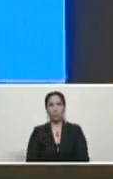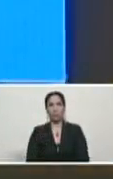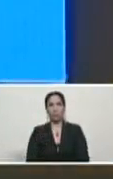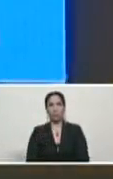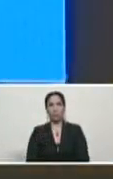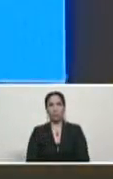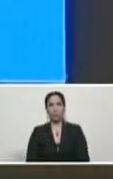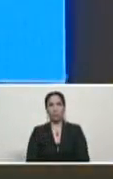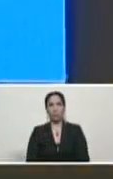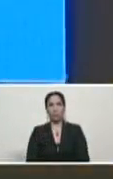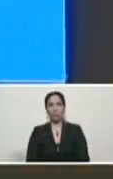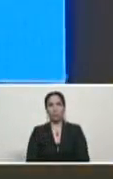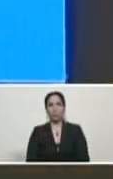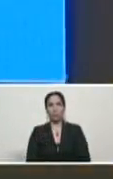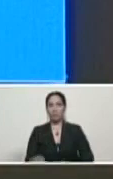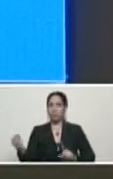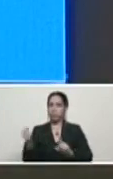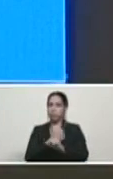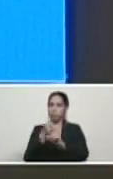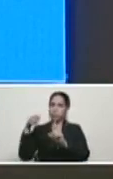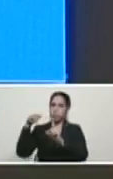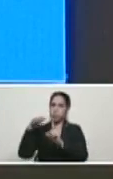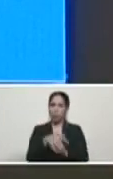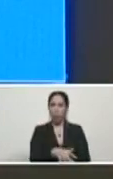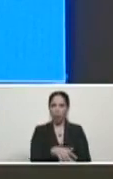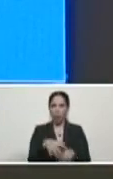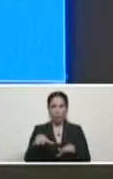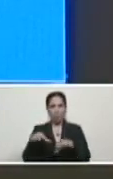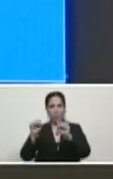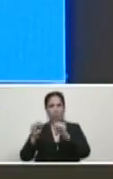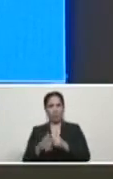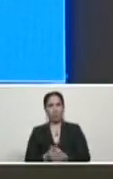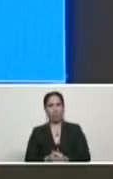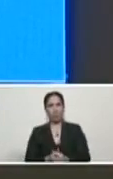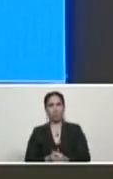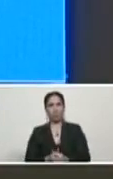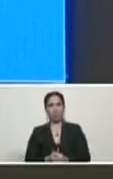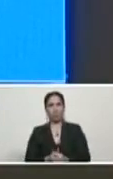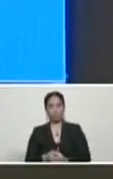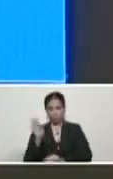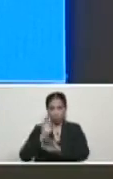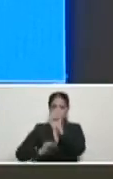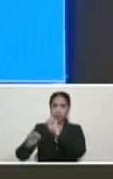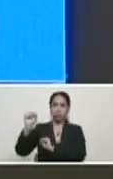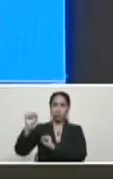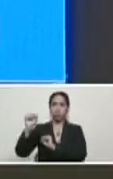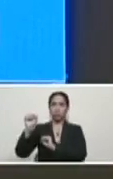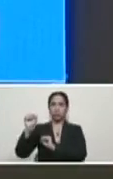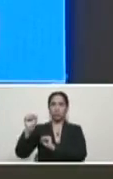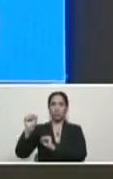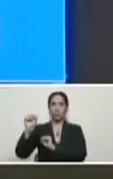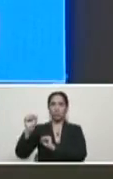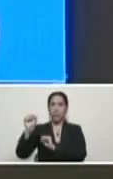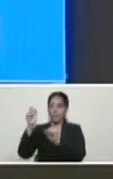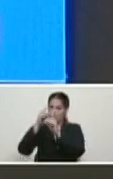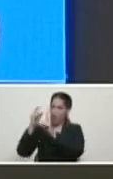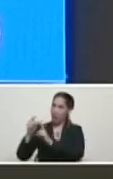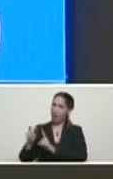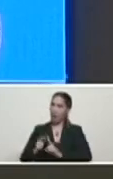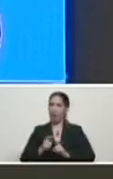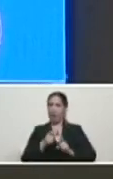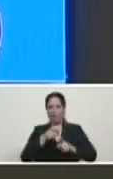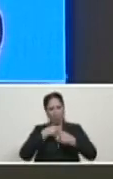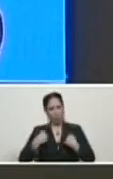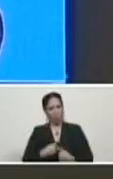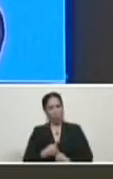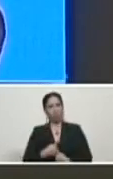de las amenazas imperiales, para defenderla de palabra, de corazón, con